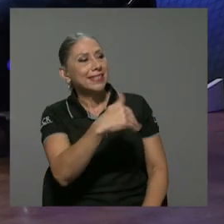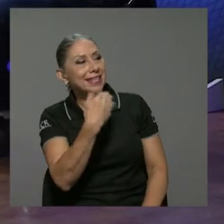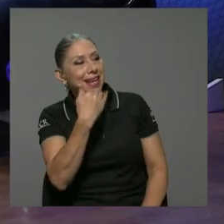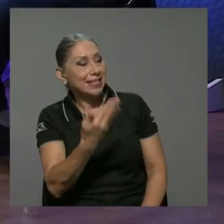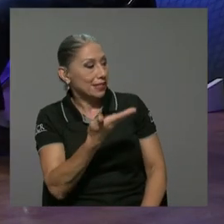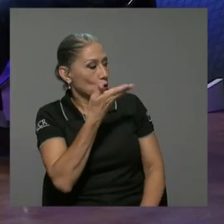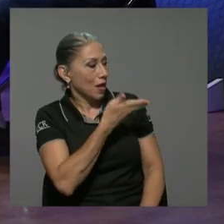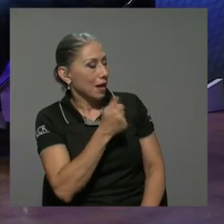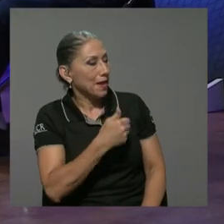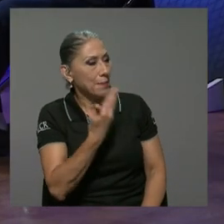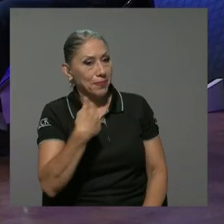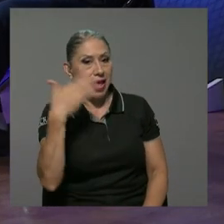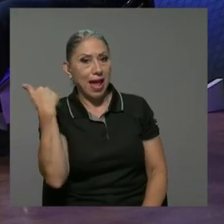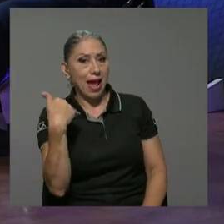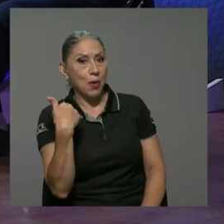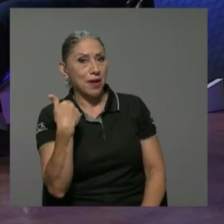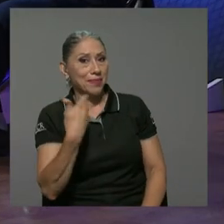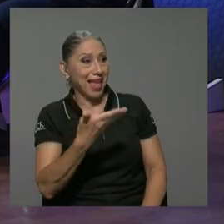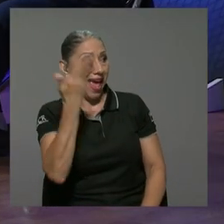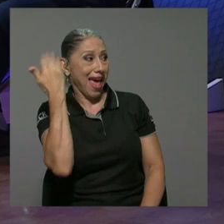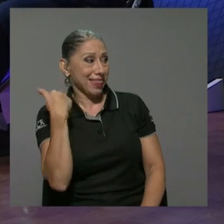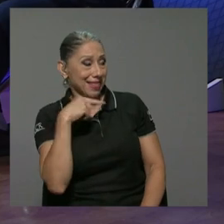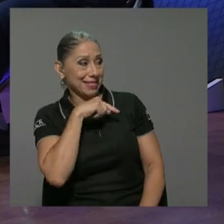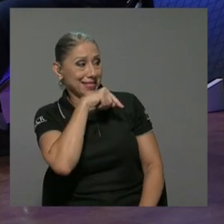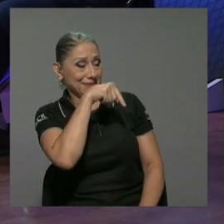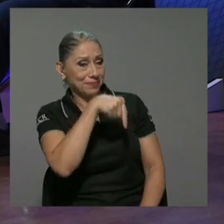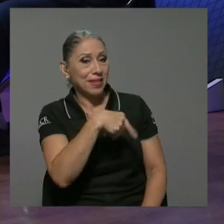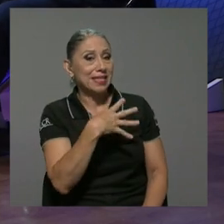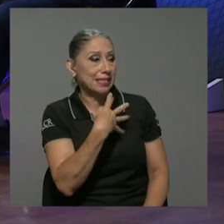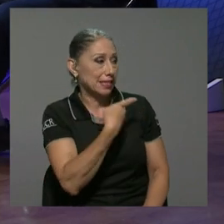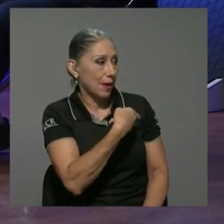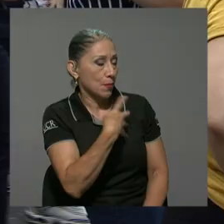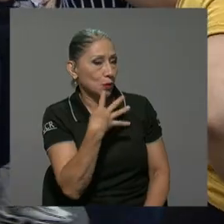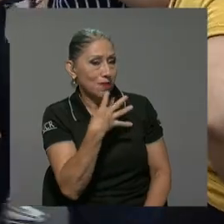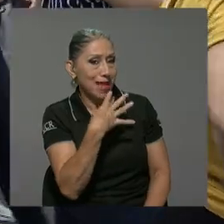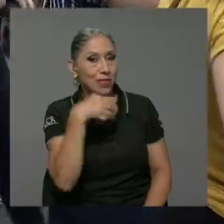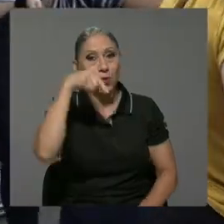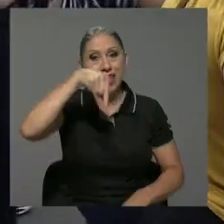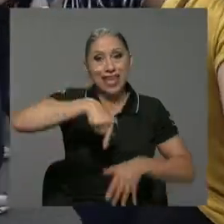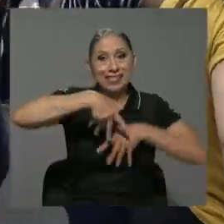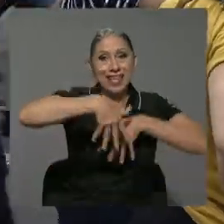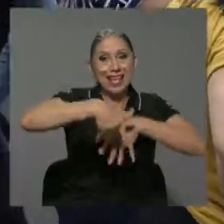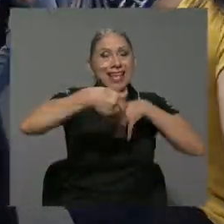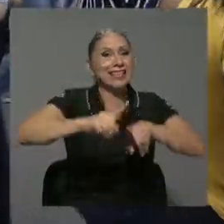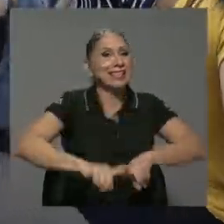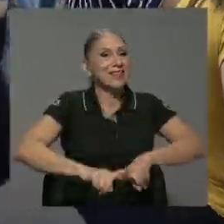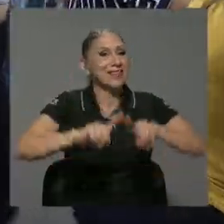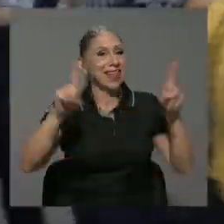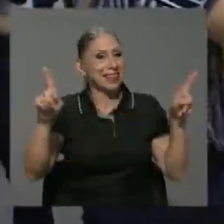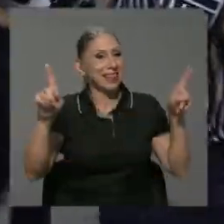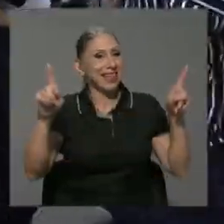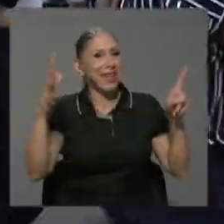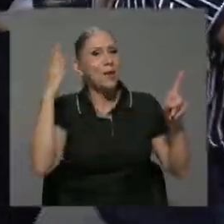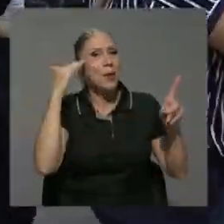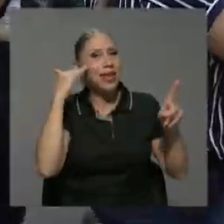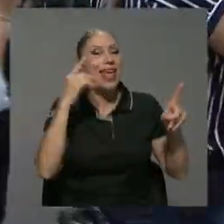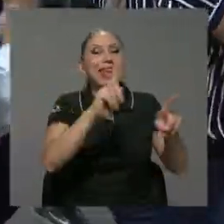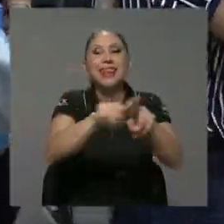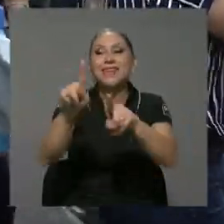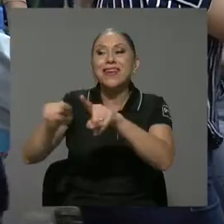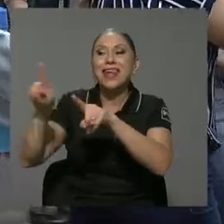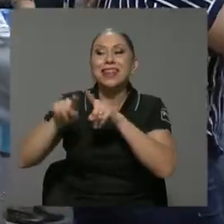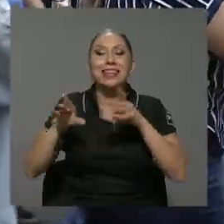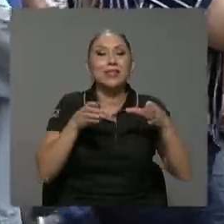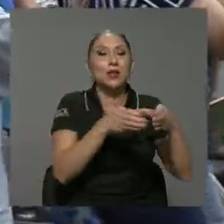ahora estábamos hablando, ¿verdad? Antes de entrar al set, que este movimiento es diferente porque empieza a aglutinar diferentes sectores de la educación,